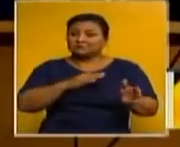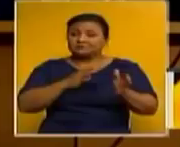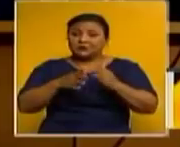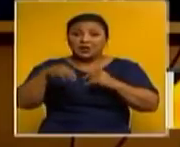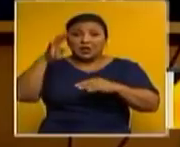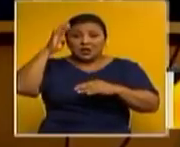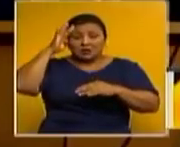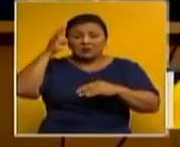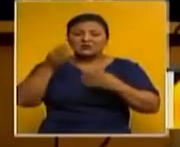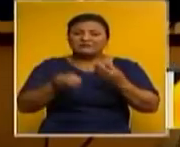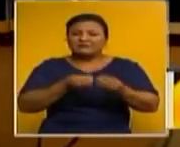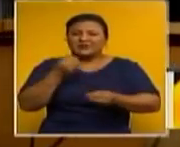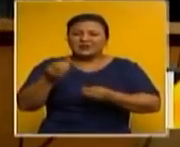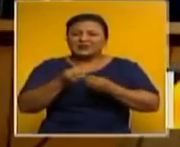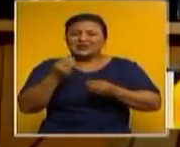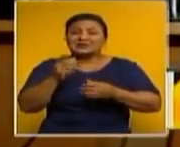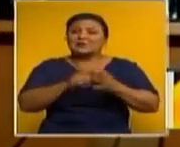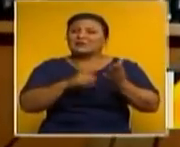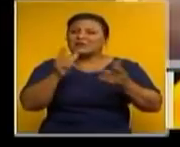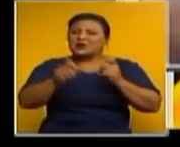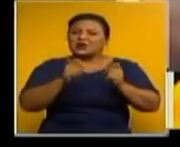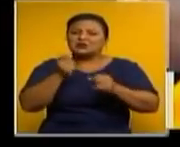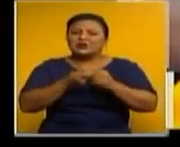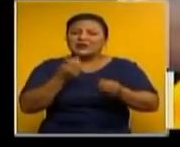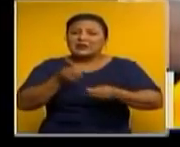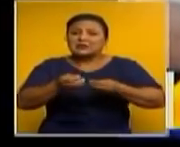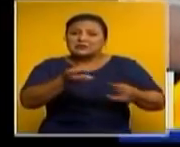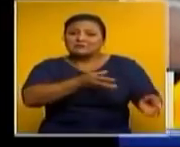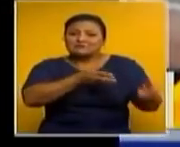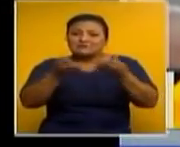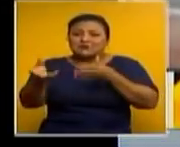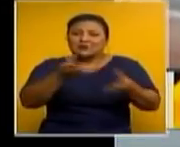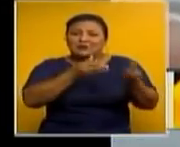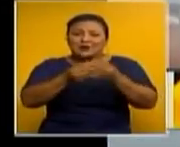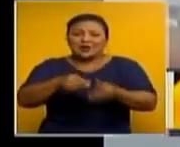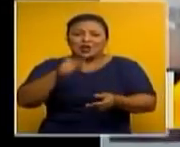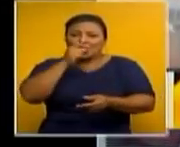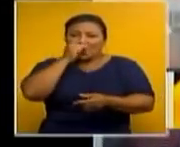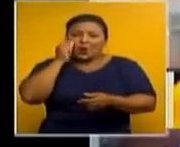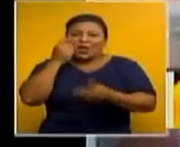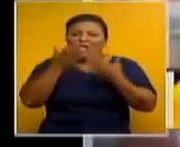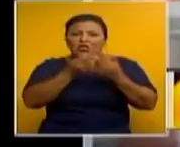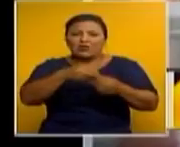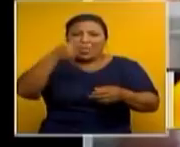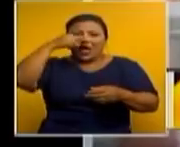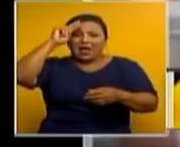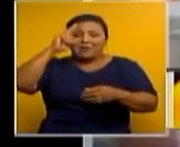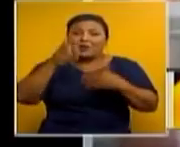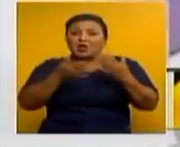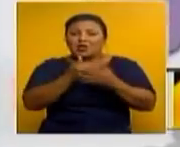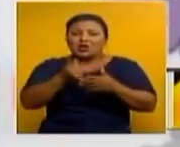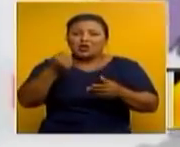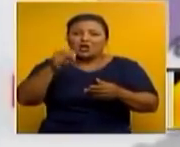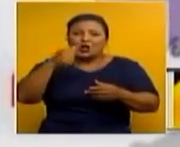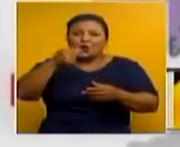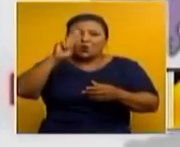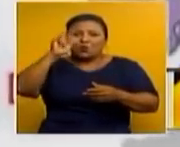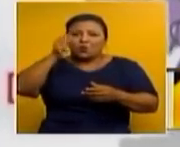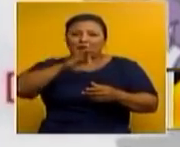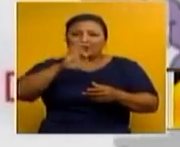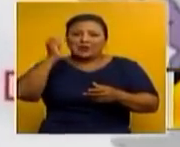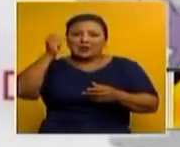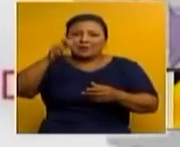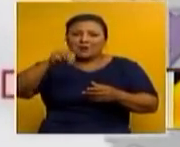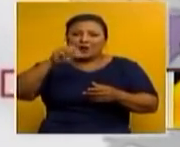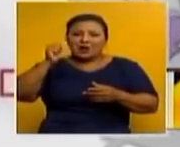se trata de los financistas de la organización delictiva dedicada al envío de droga a México. Las investigaciones iniciaron en Guatemala en octubre del año pasado con